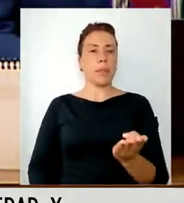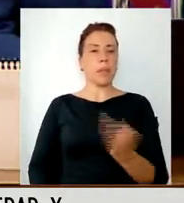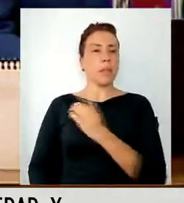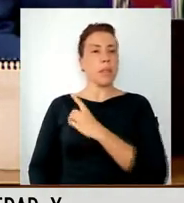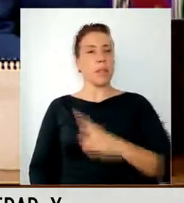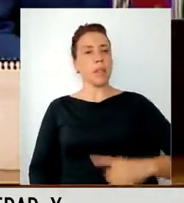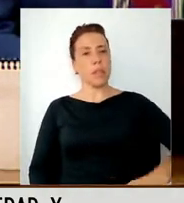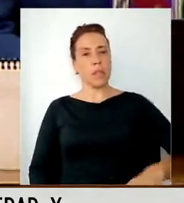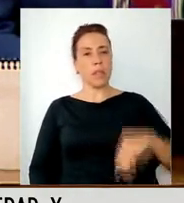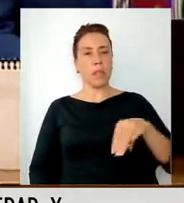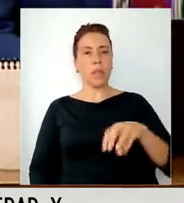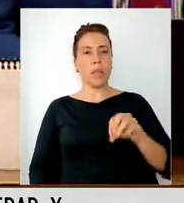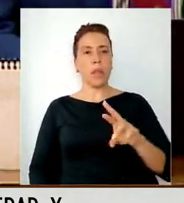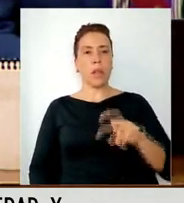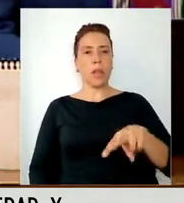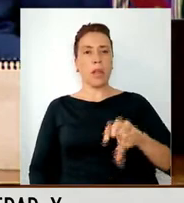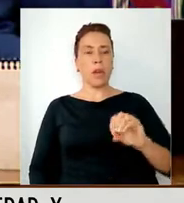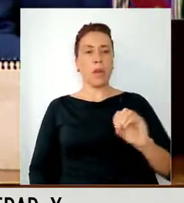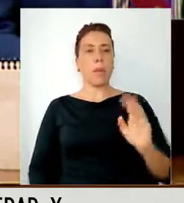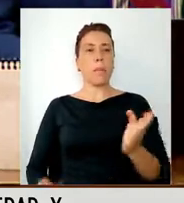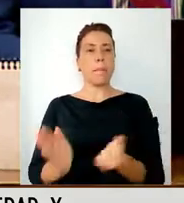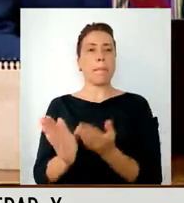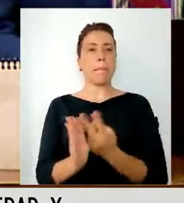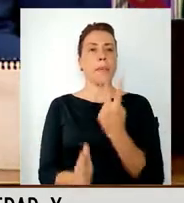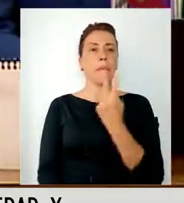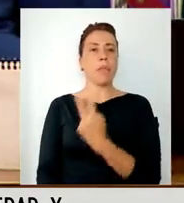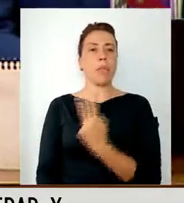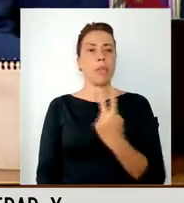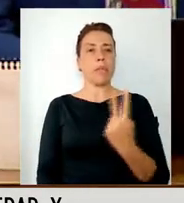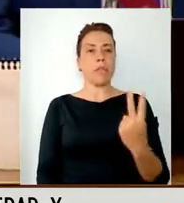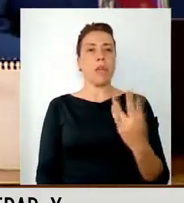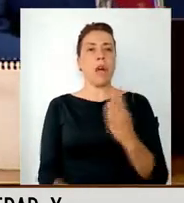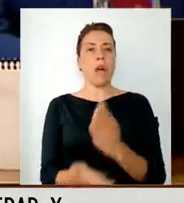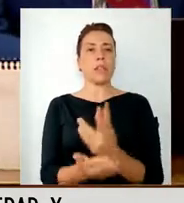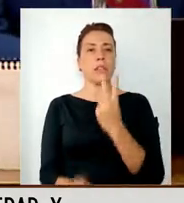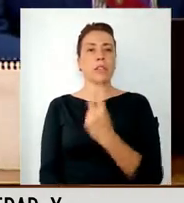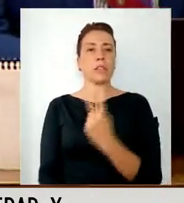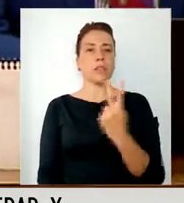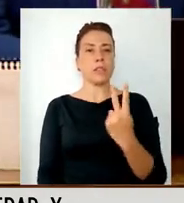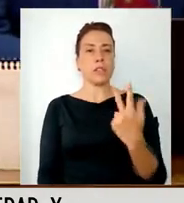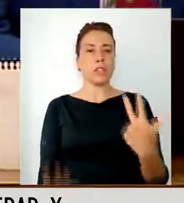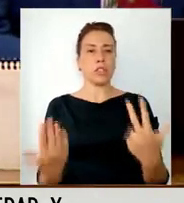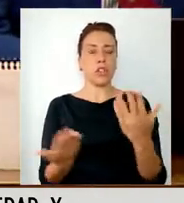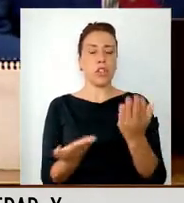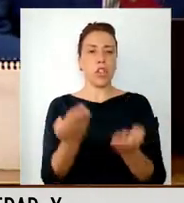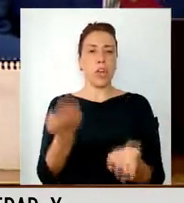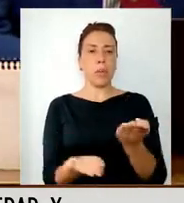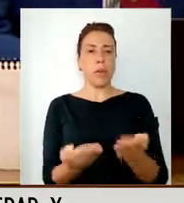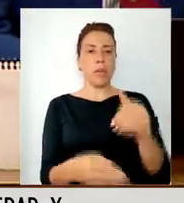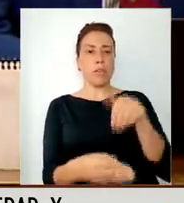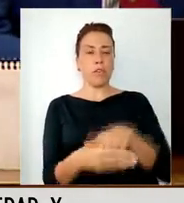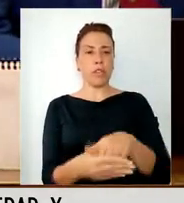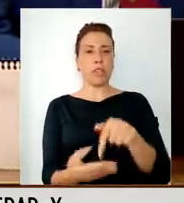Moreno y que constan las páginas 222 a 228 del Comparado en votación